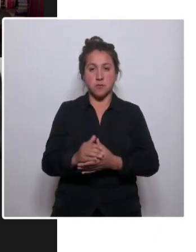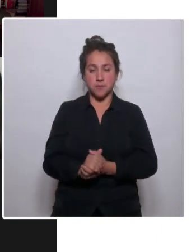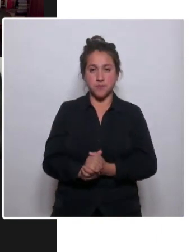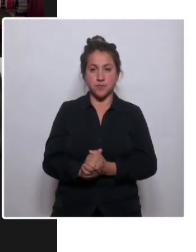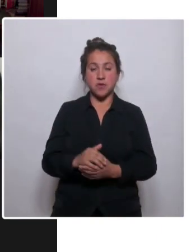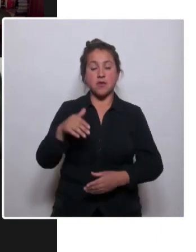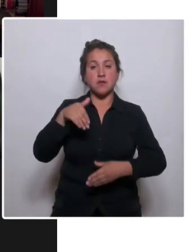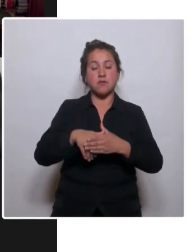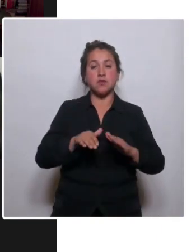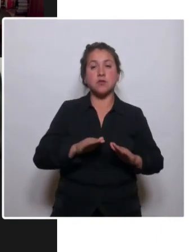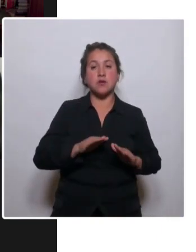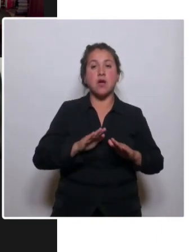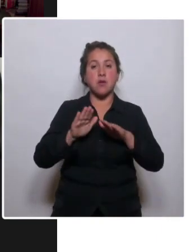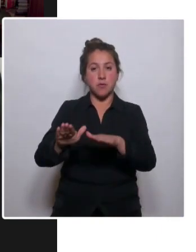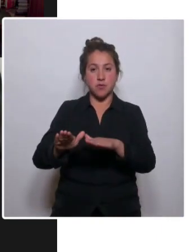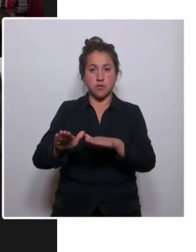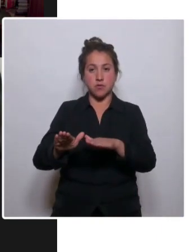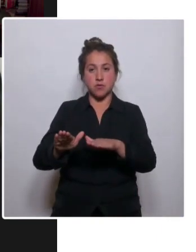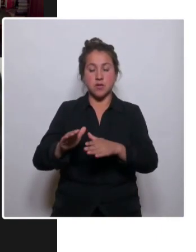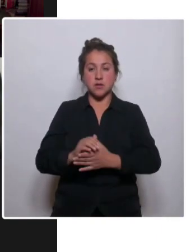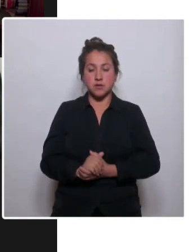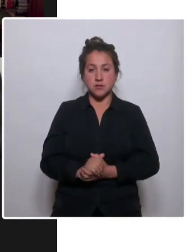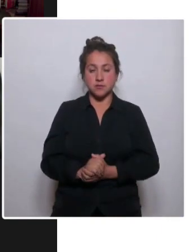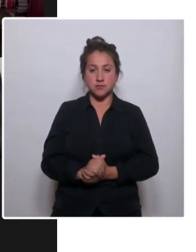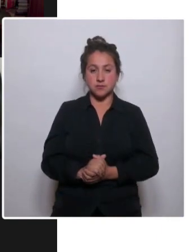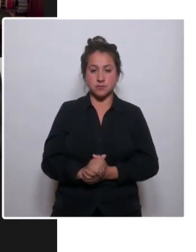Voto a favor, señor secretario.